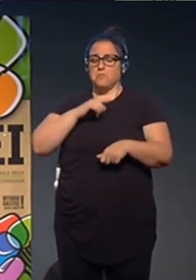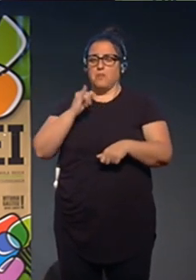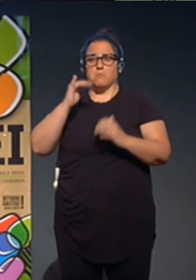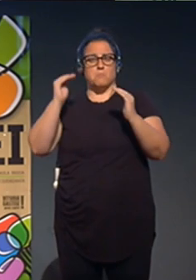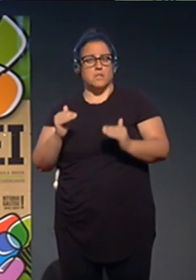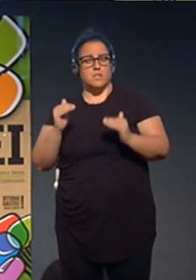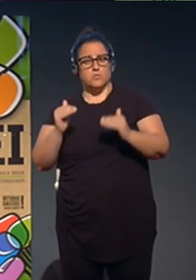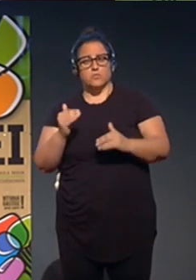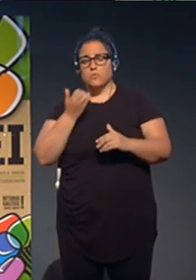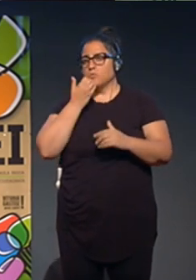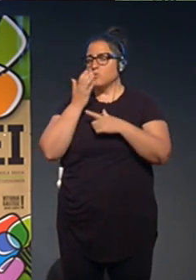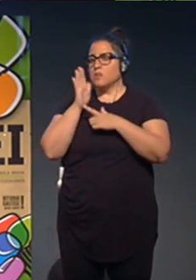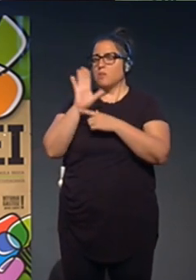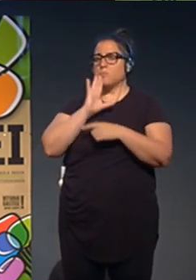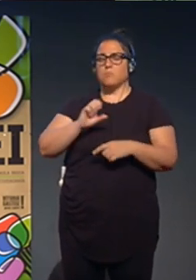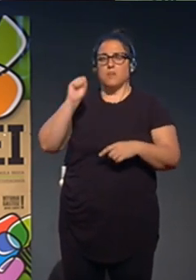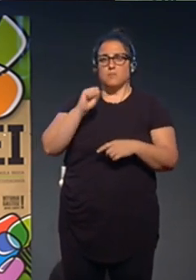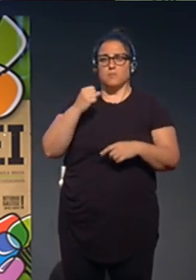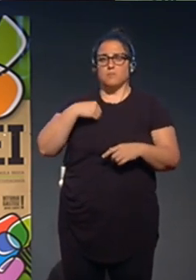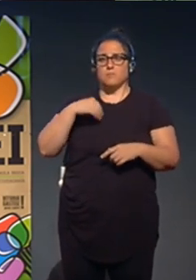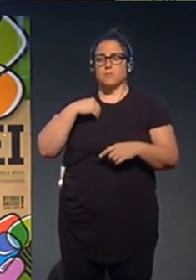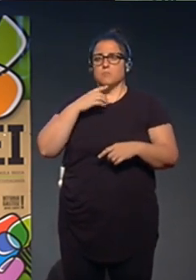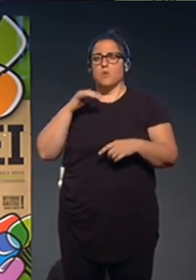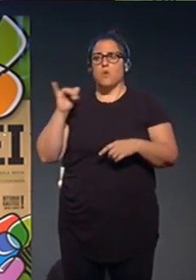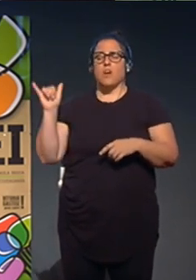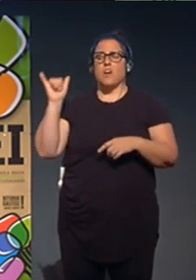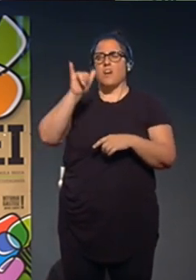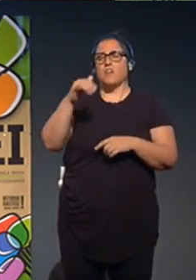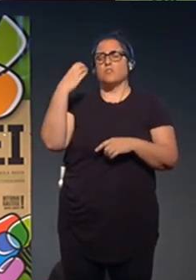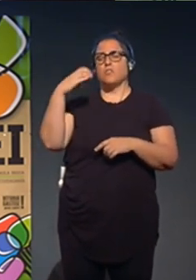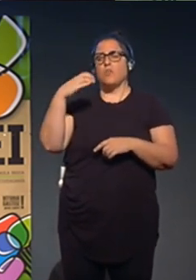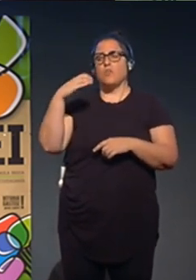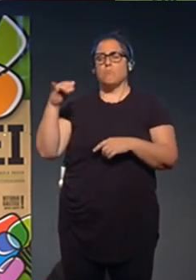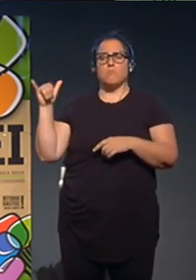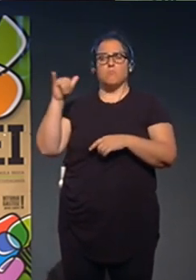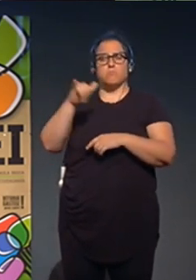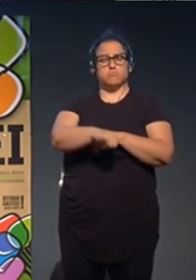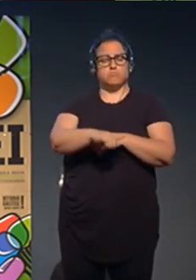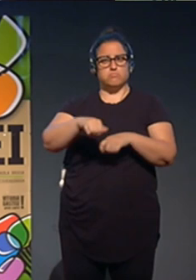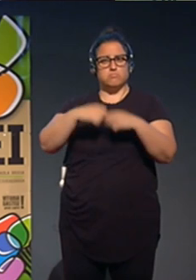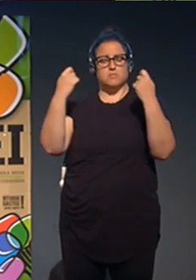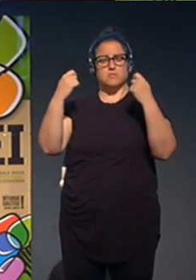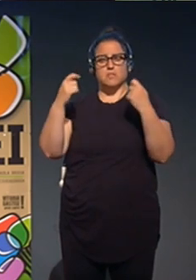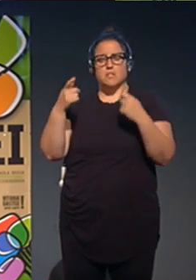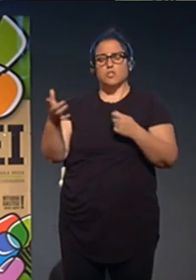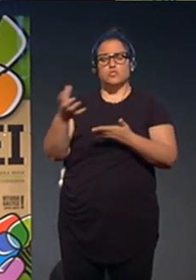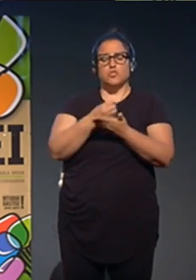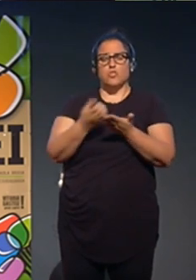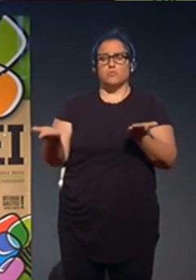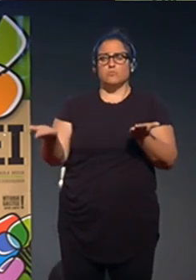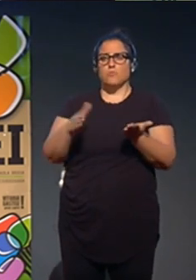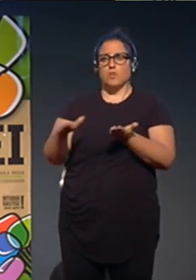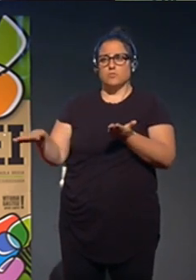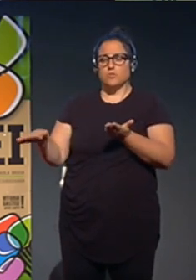maravilloso no sé si recuerdas este accidente de avión en Colombia donde muere todos los que iban menos